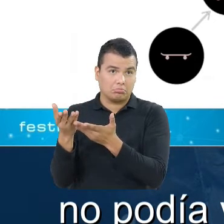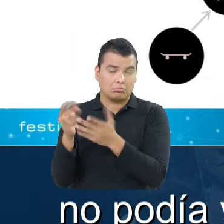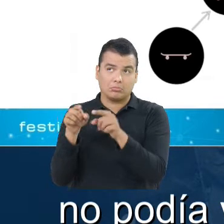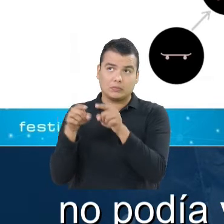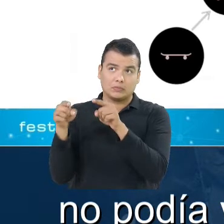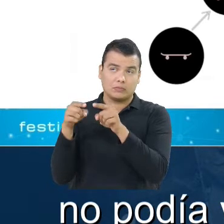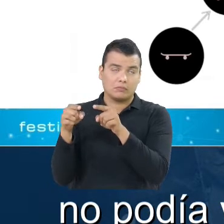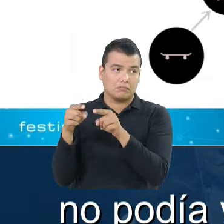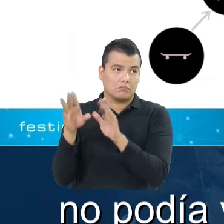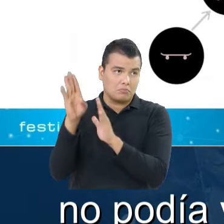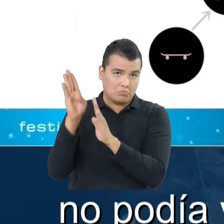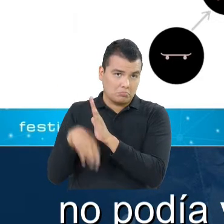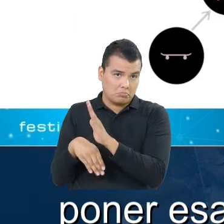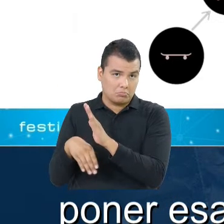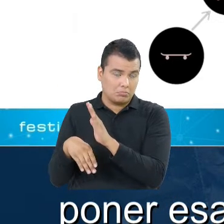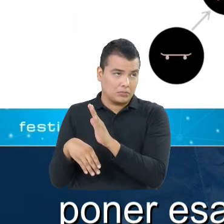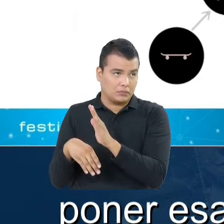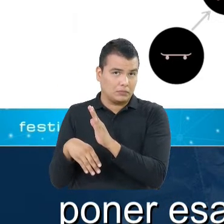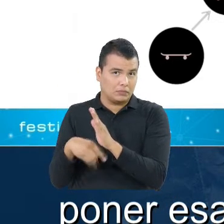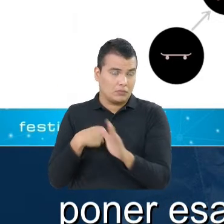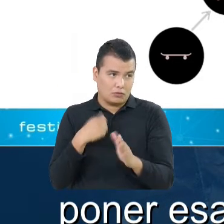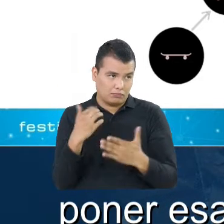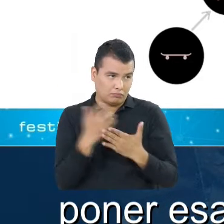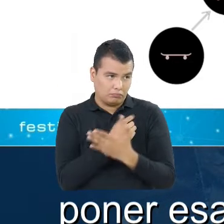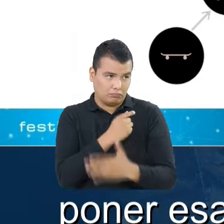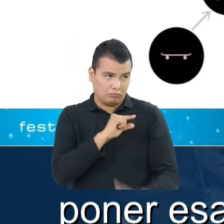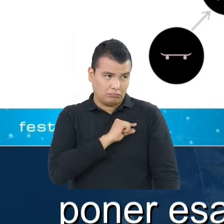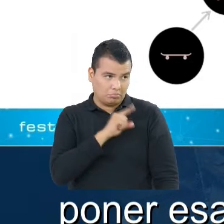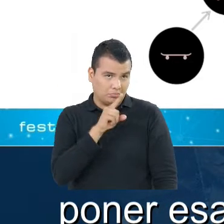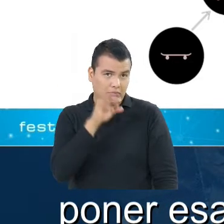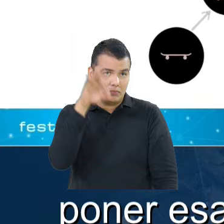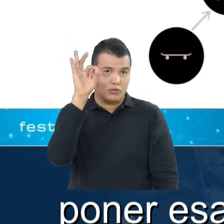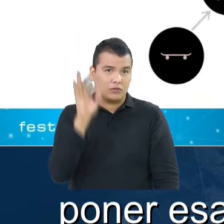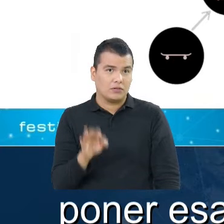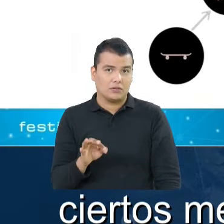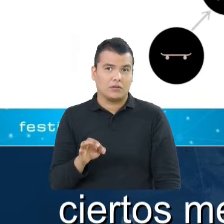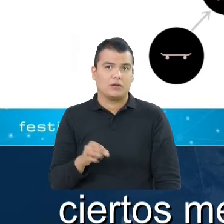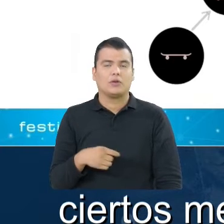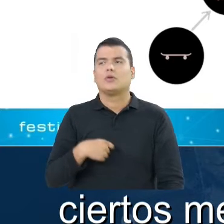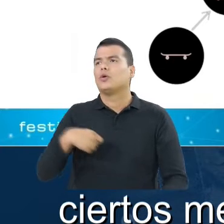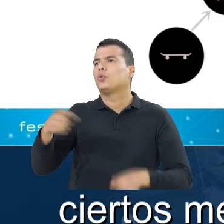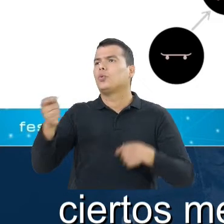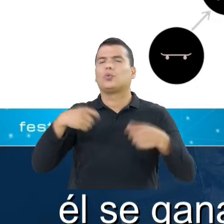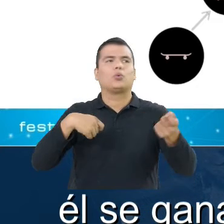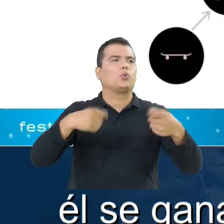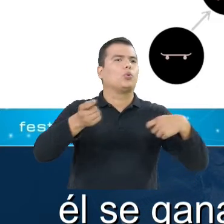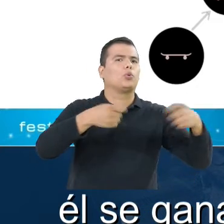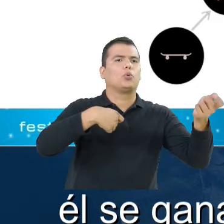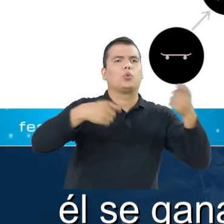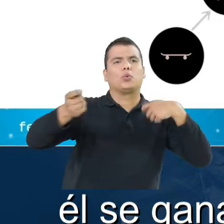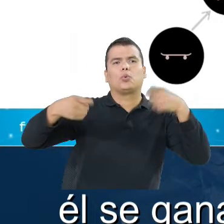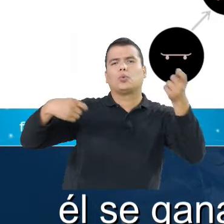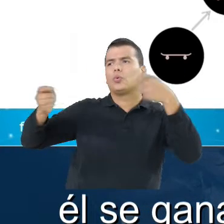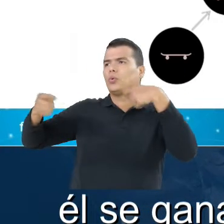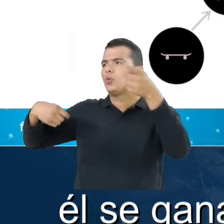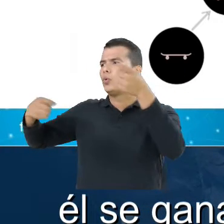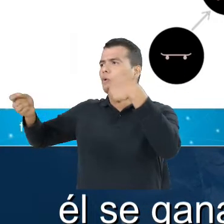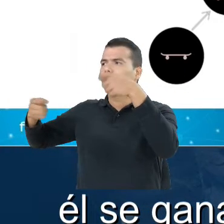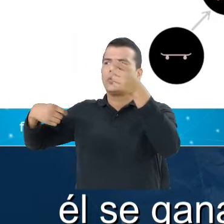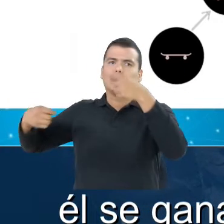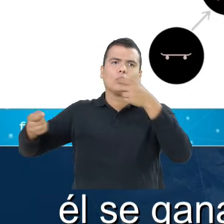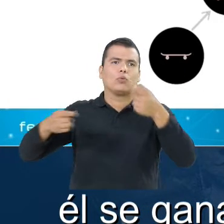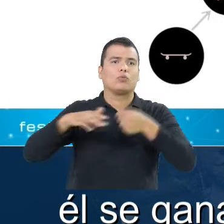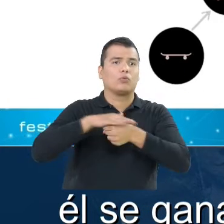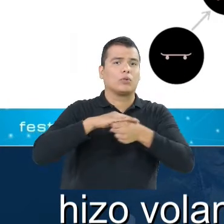medios a un precio menor y que él se ganaba una comisión por venta. ¿Qué hizo? Volanteó, hizo volantes físicos, empezó a repartirlos en el